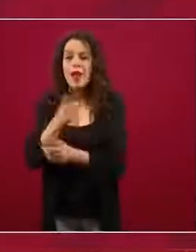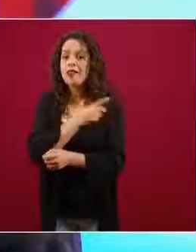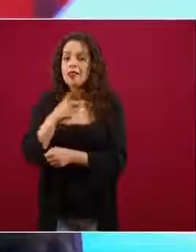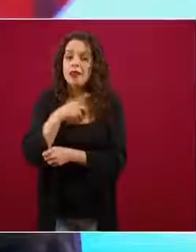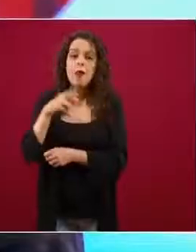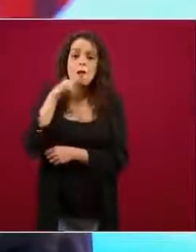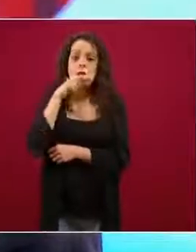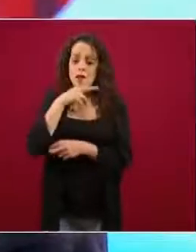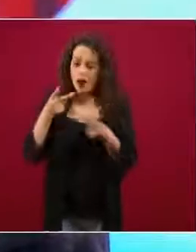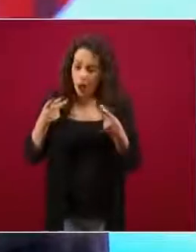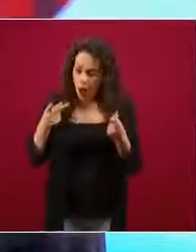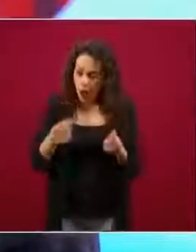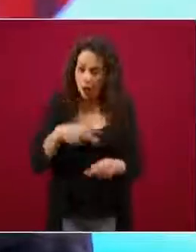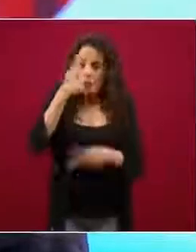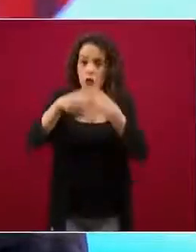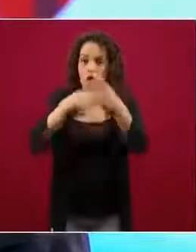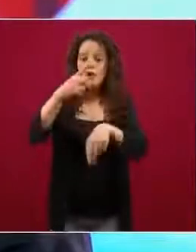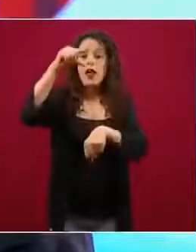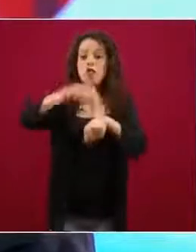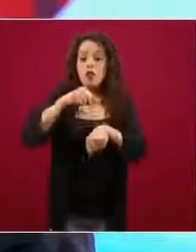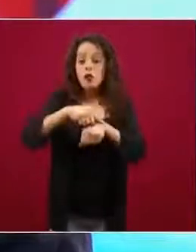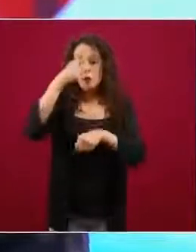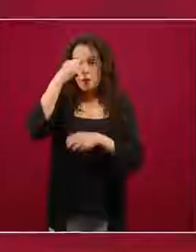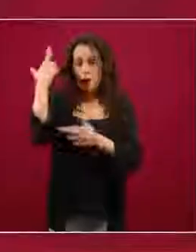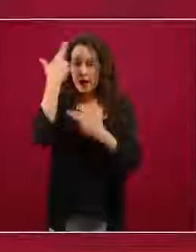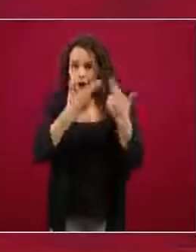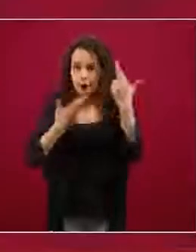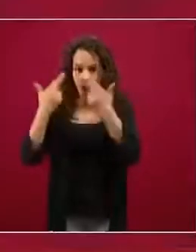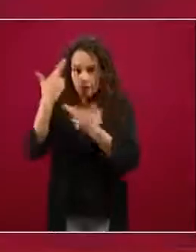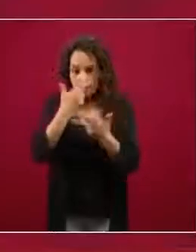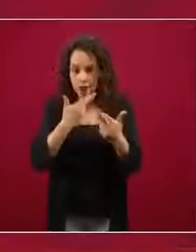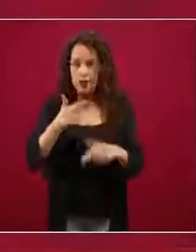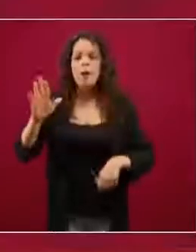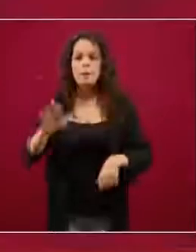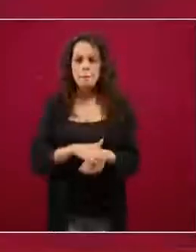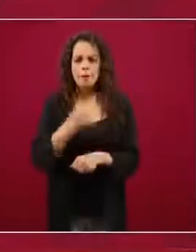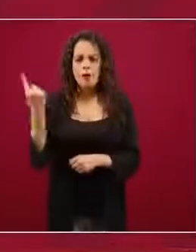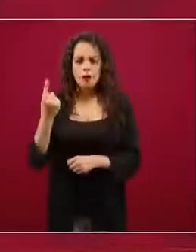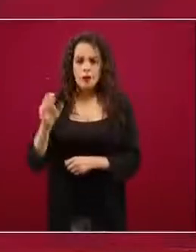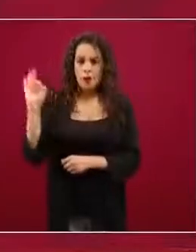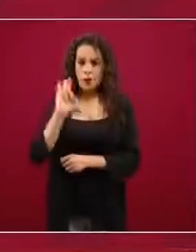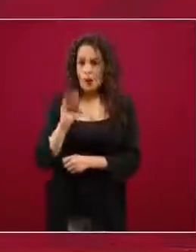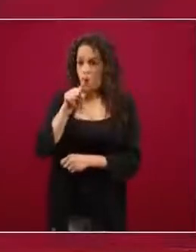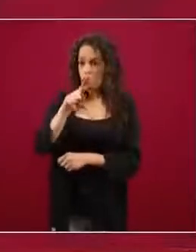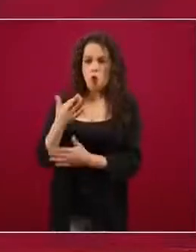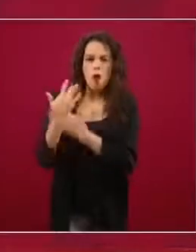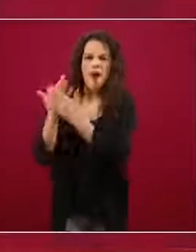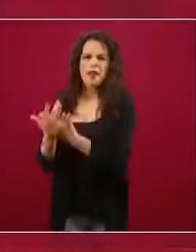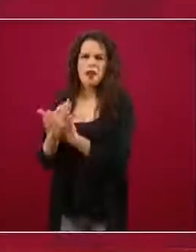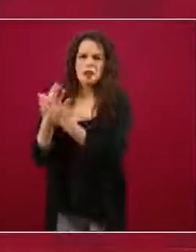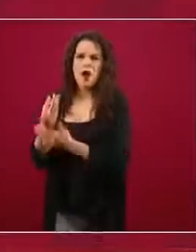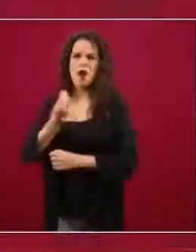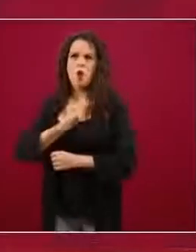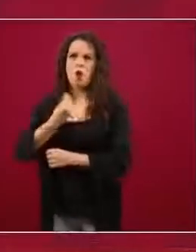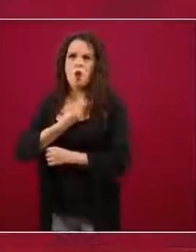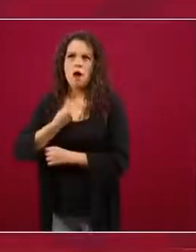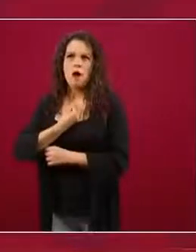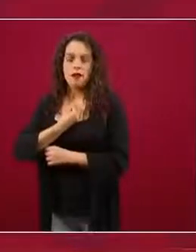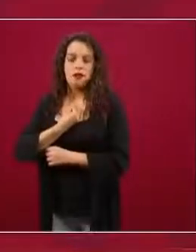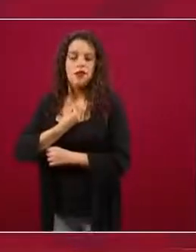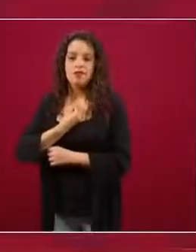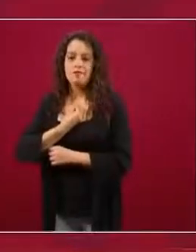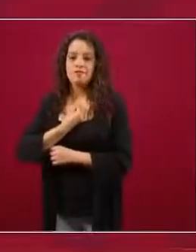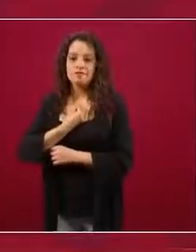salud, porque si usted se espera, van a pasar días que se pierda la oportunidad de que